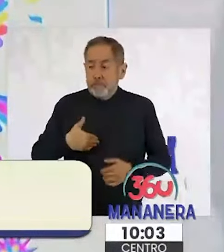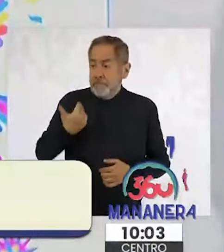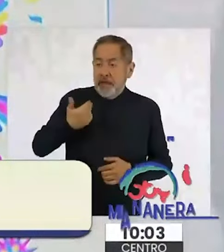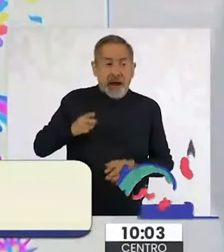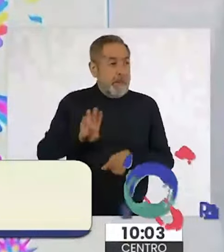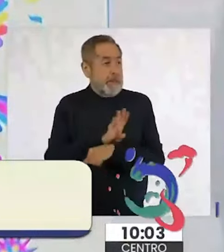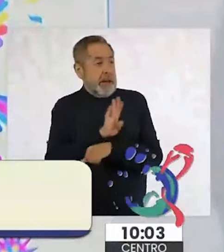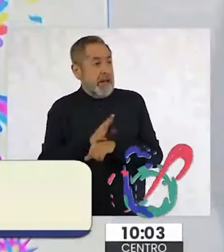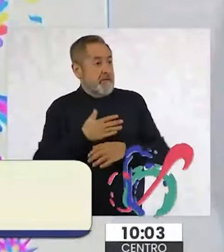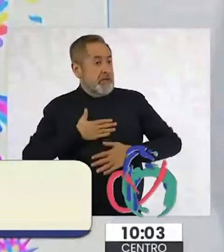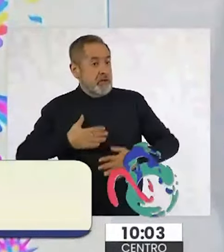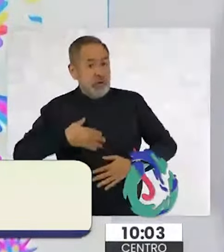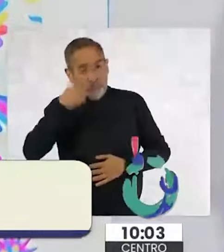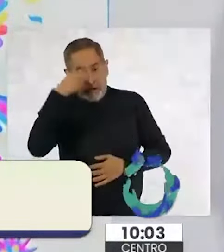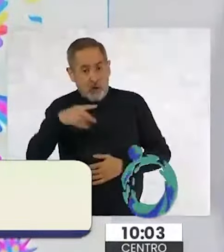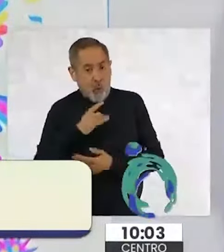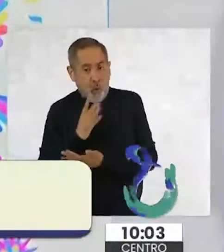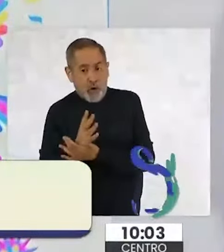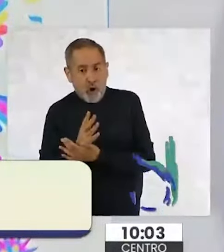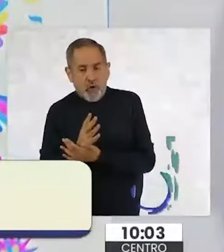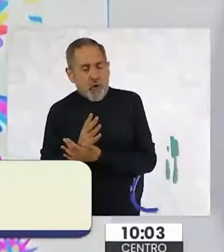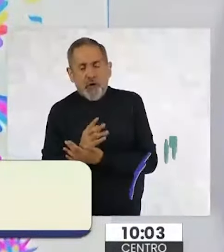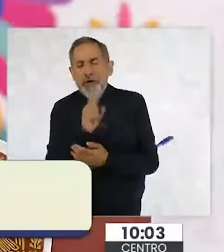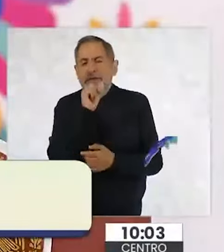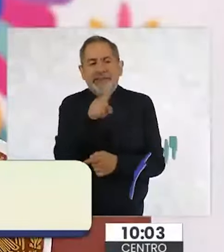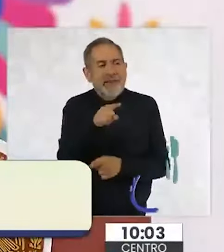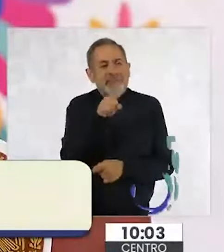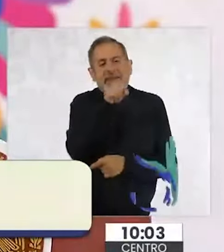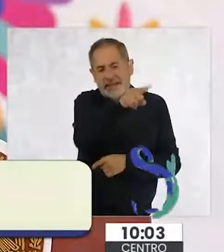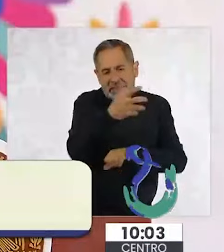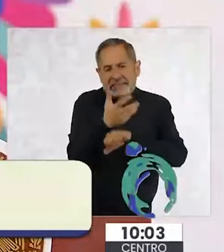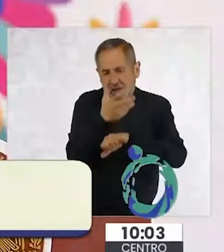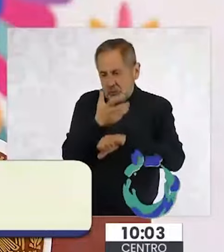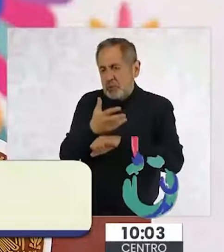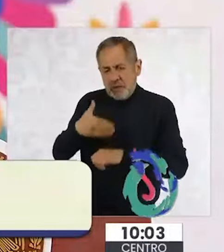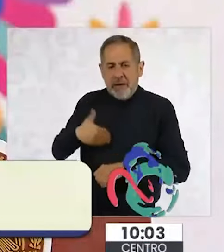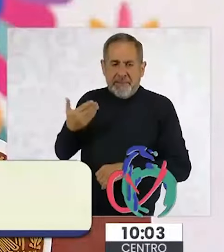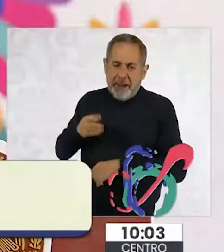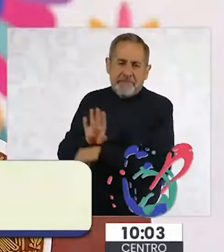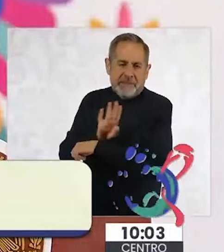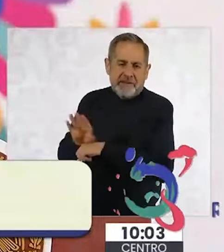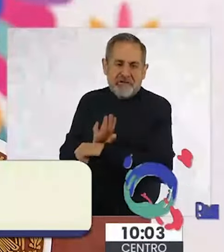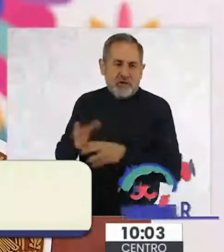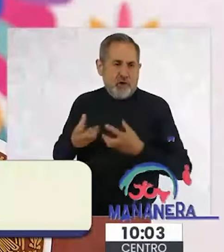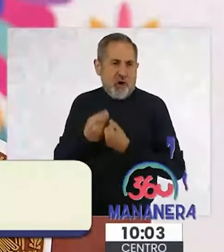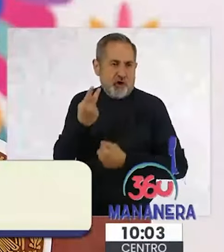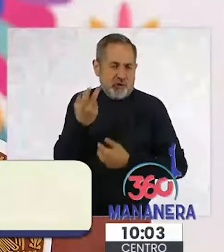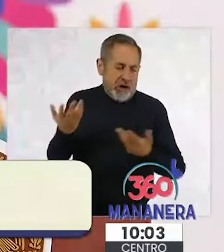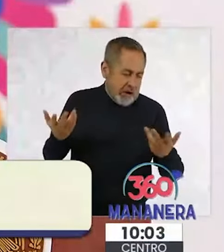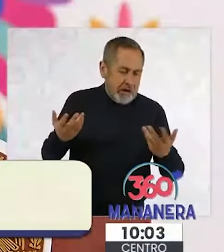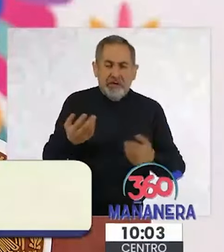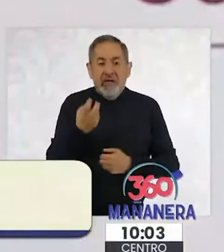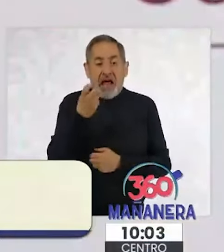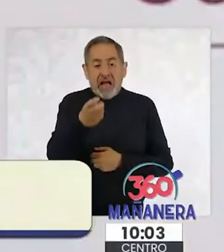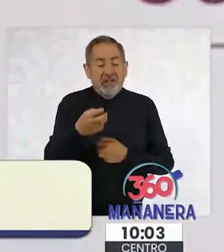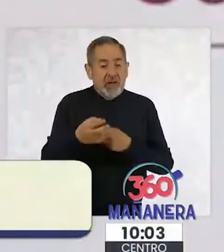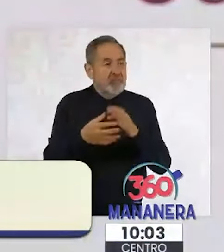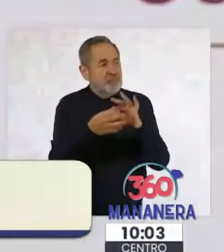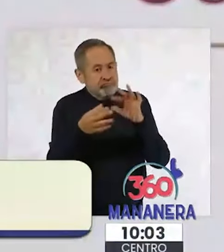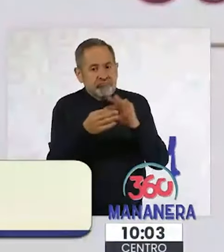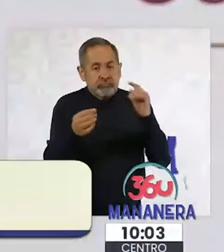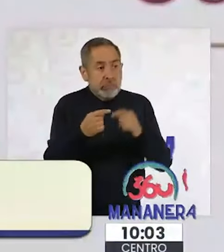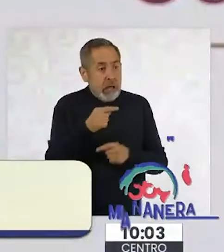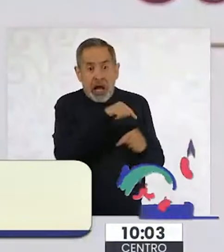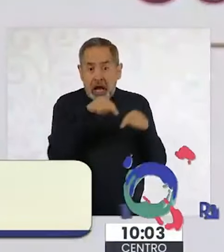México sino beneficia de manera muy importante a los Estados Unidos Esa fue la manifestación que